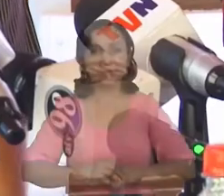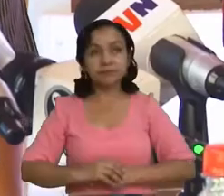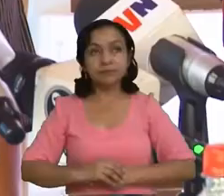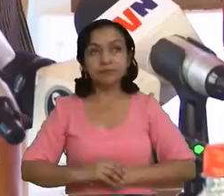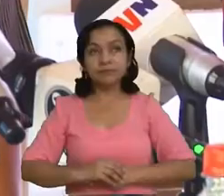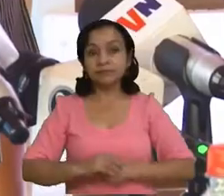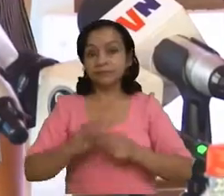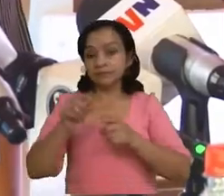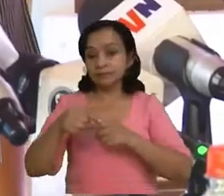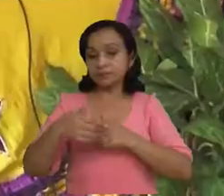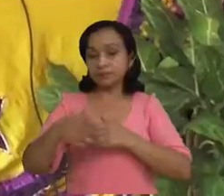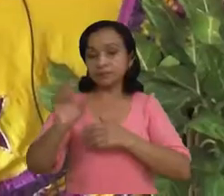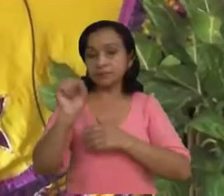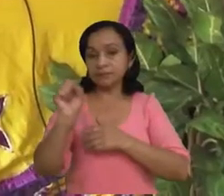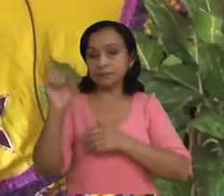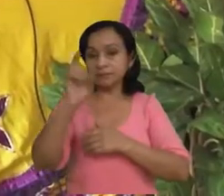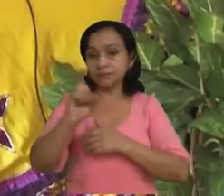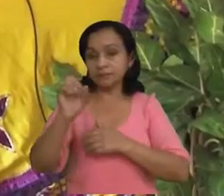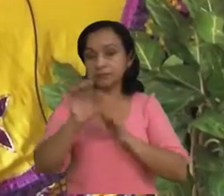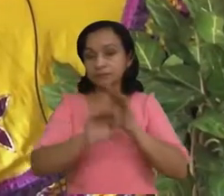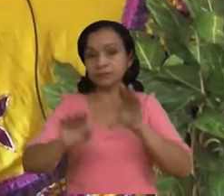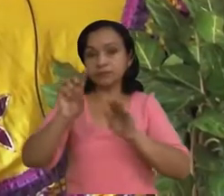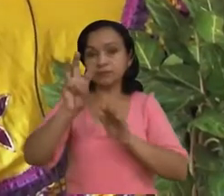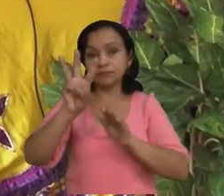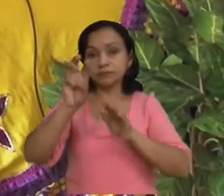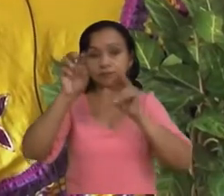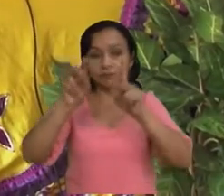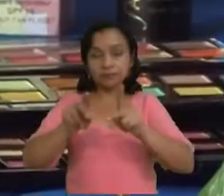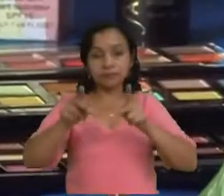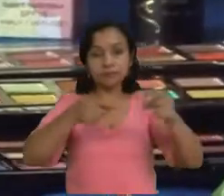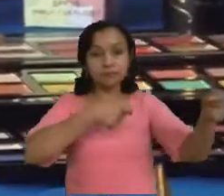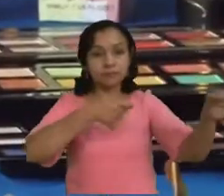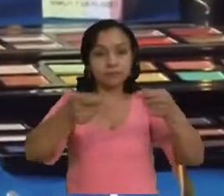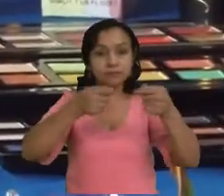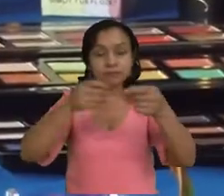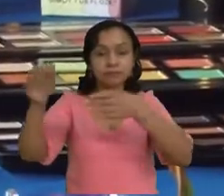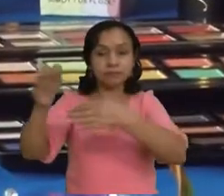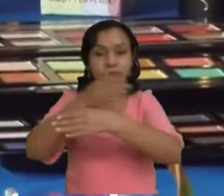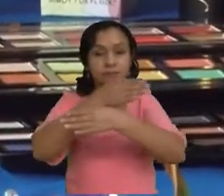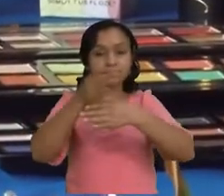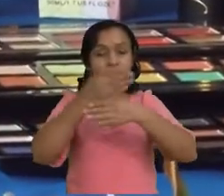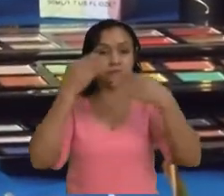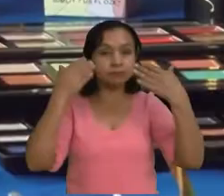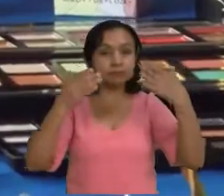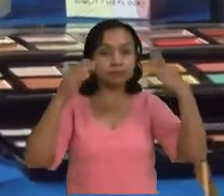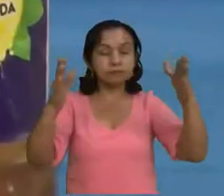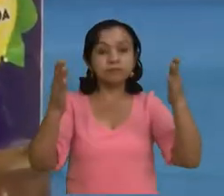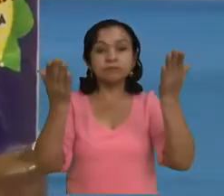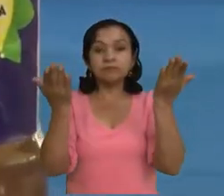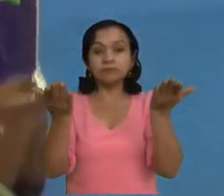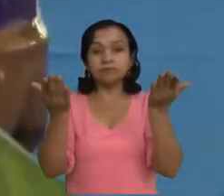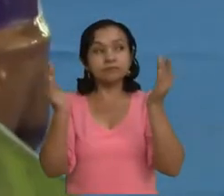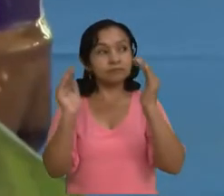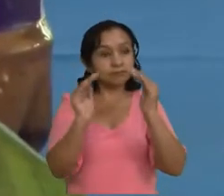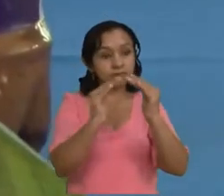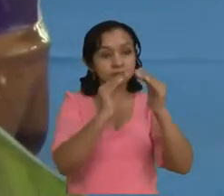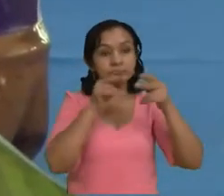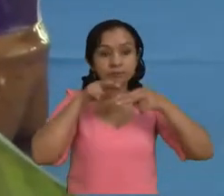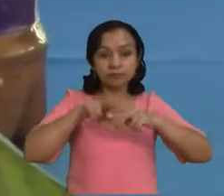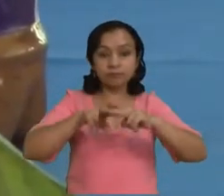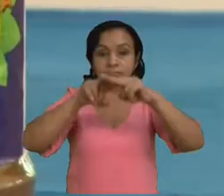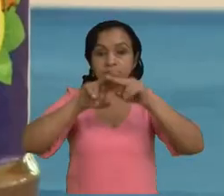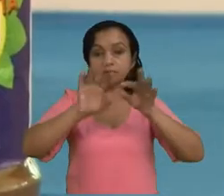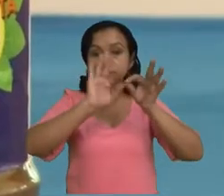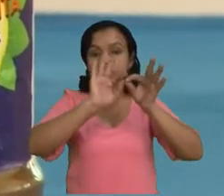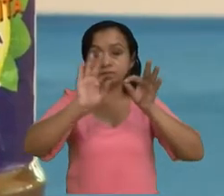Este sábado y domingo, más de 30 protagonistas estarán ofreciendo distintos productos naturales y para el hogar en el Parque Nacional de